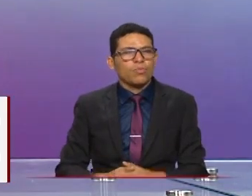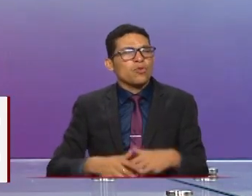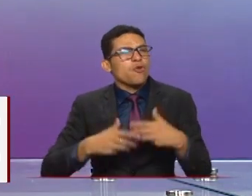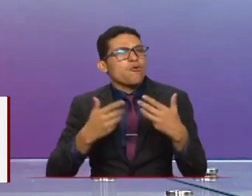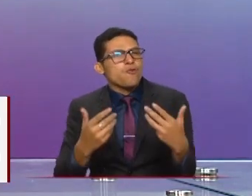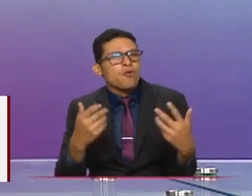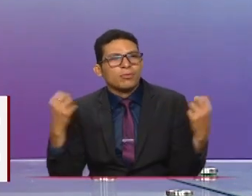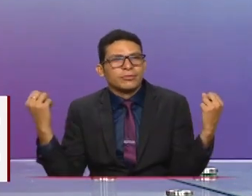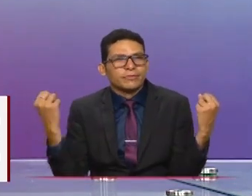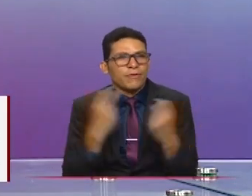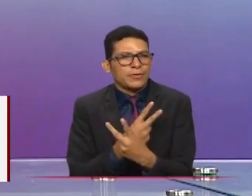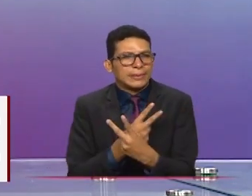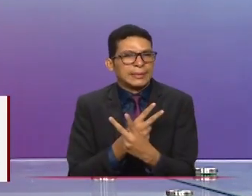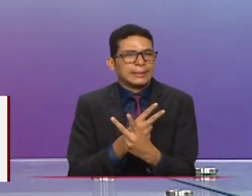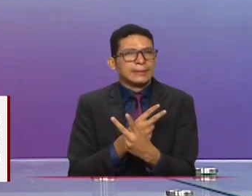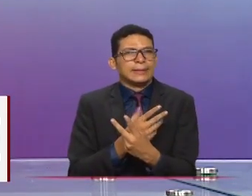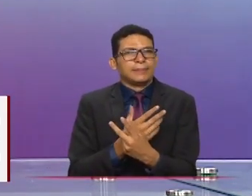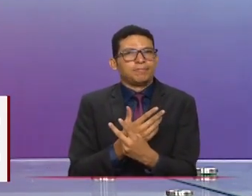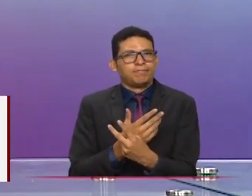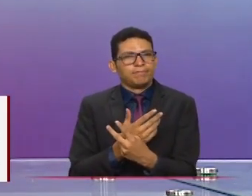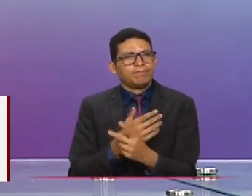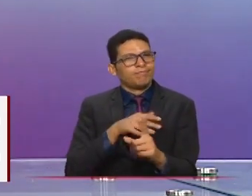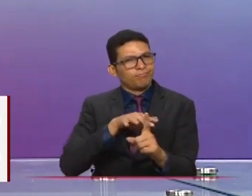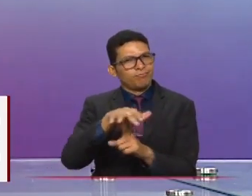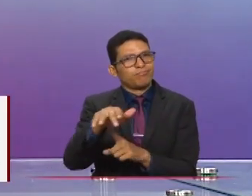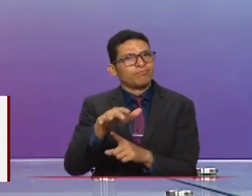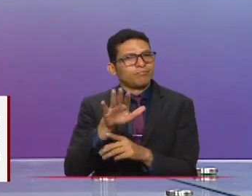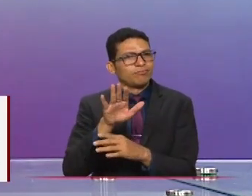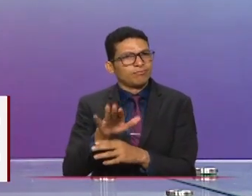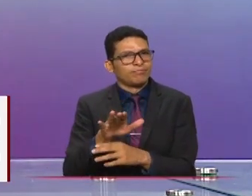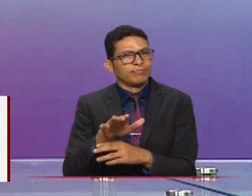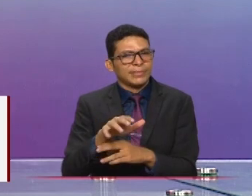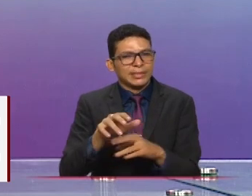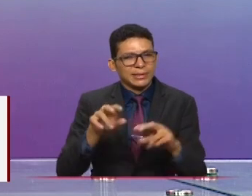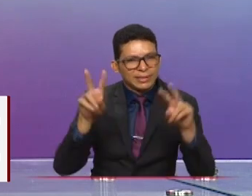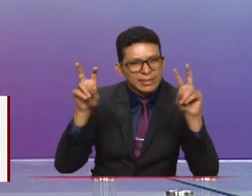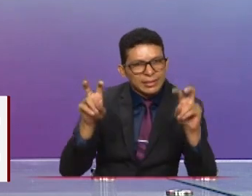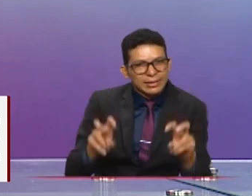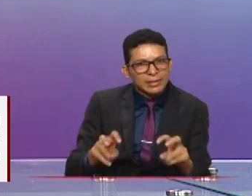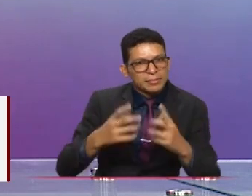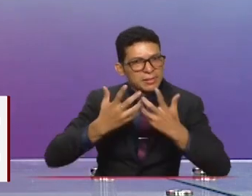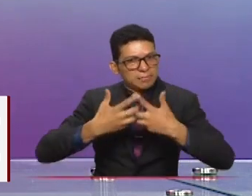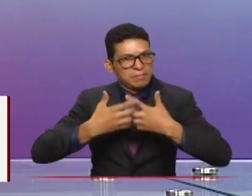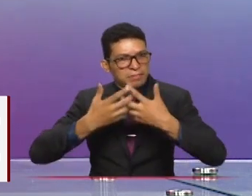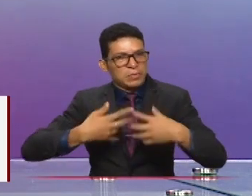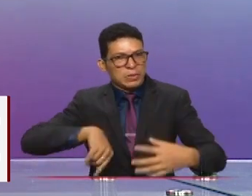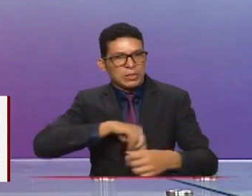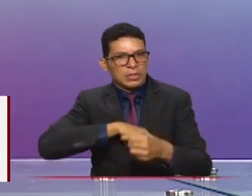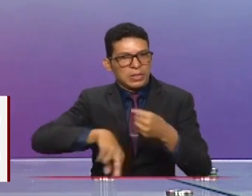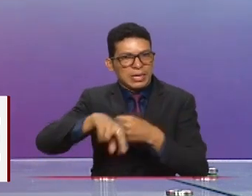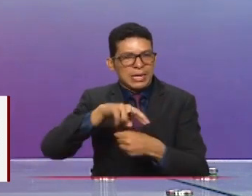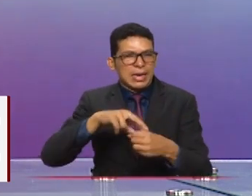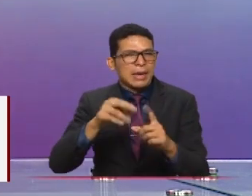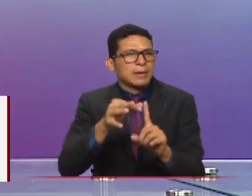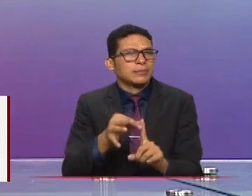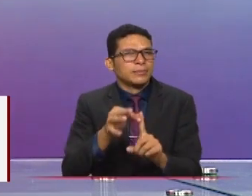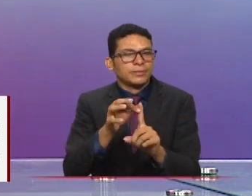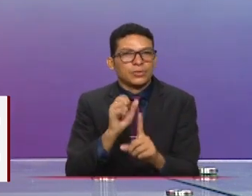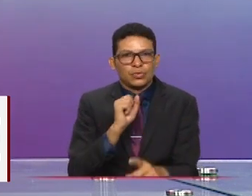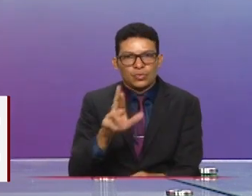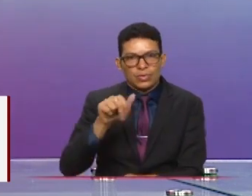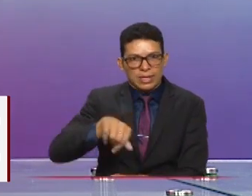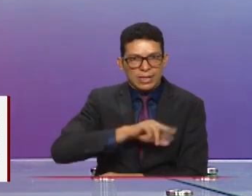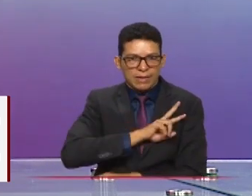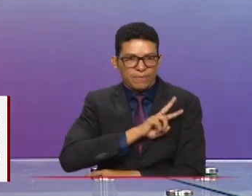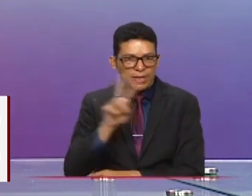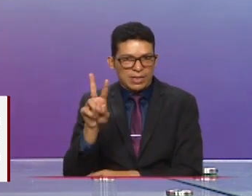eh Juan Manuel eh afecta afecta a los sectores productivos de nuestra región hablemos Especialmente del Sur del Valle